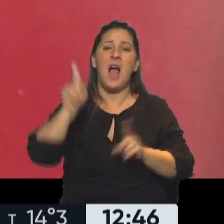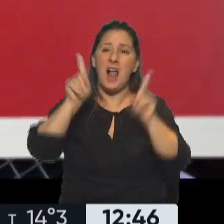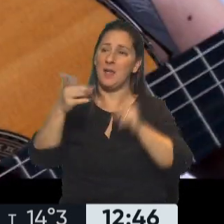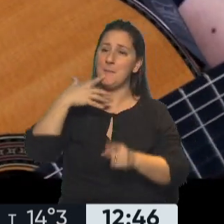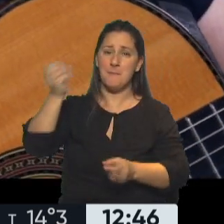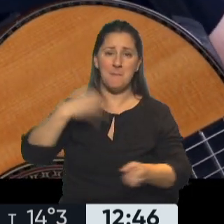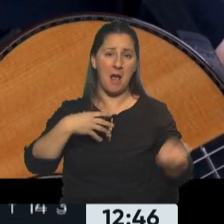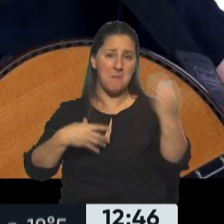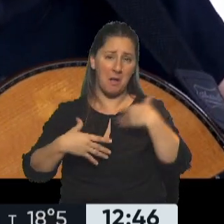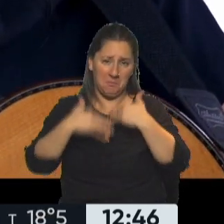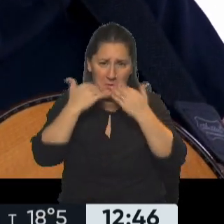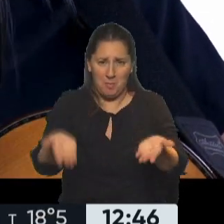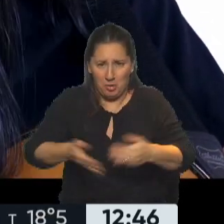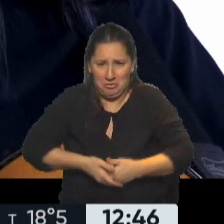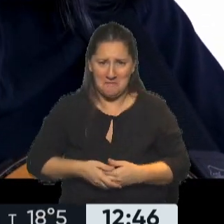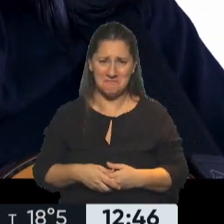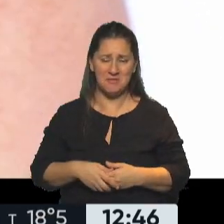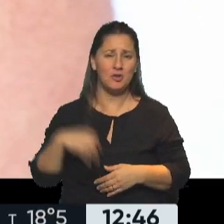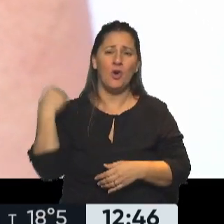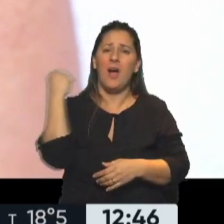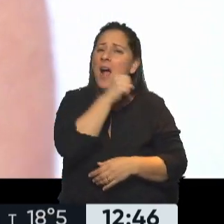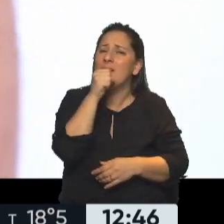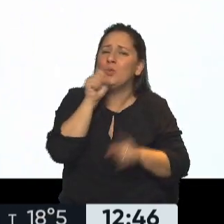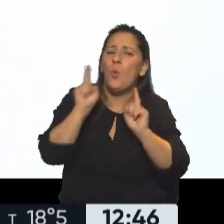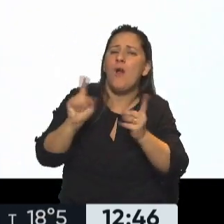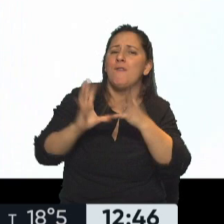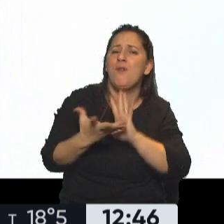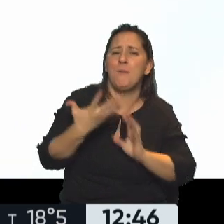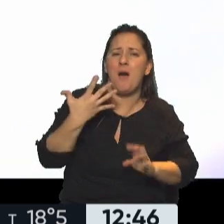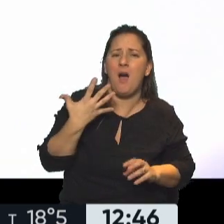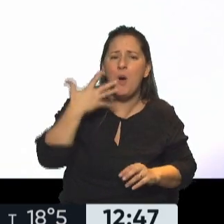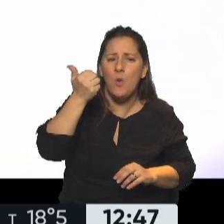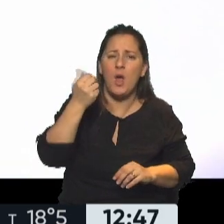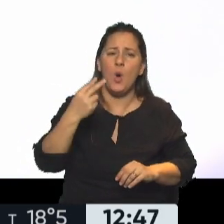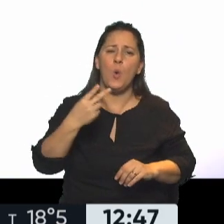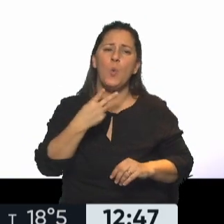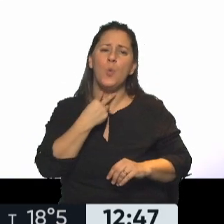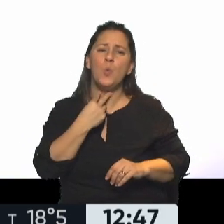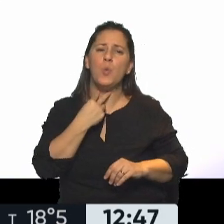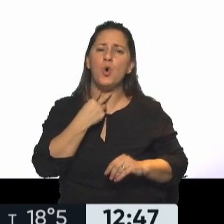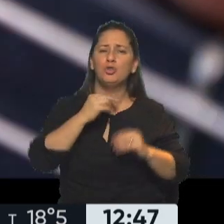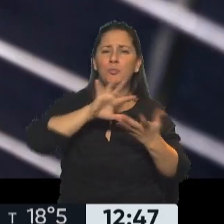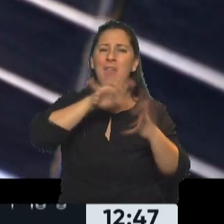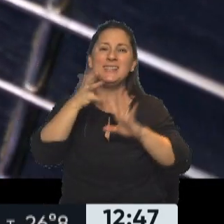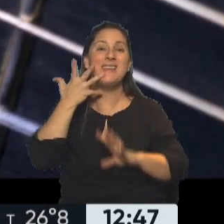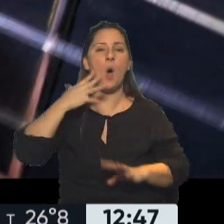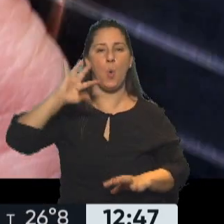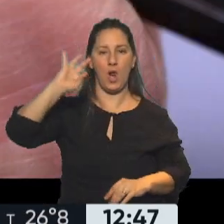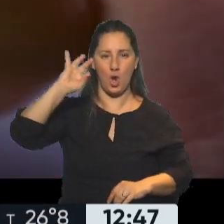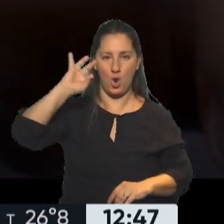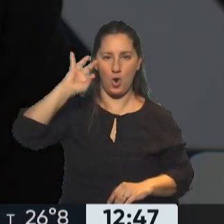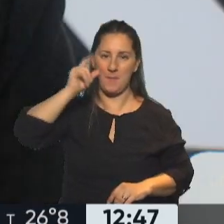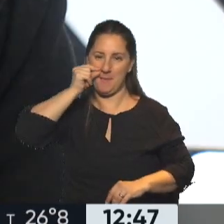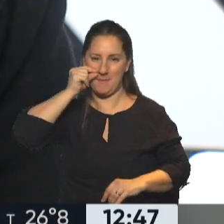decir, la verdad que me importa muy poco, no canto como mi abuela, por suerte, tengo la voz más parecida a mi abuelo. Y a mi